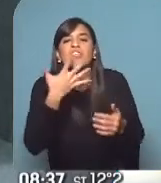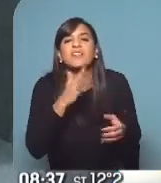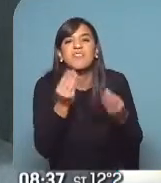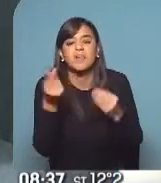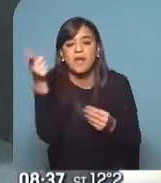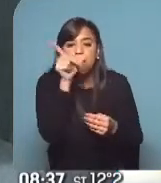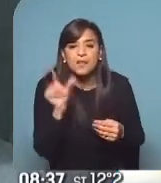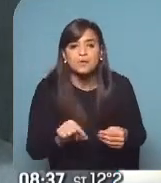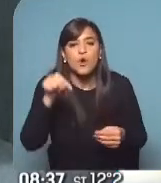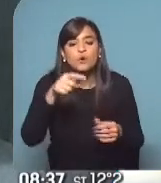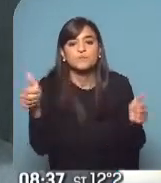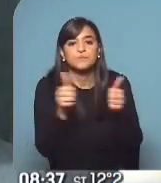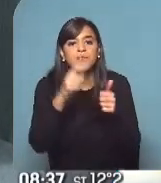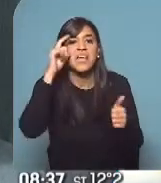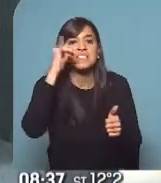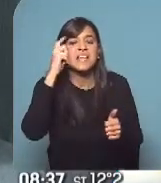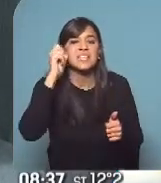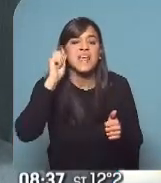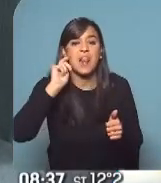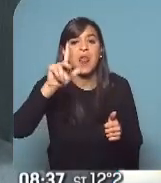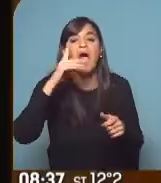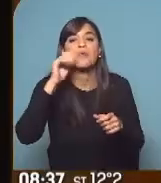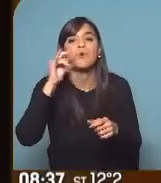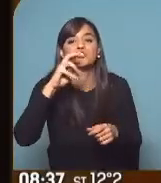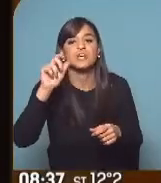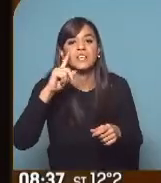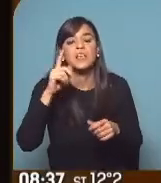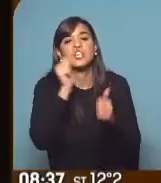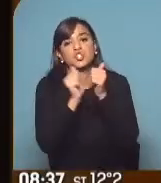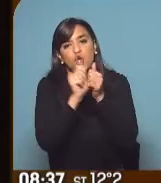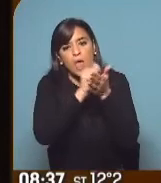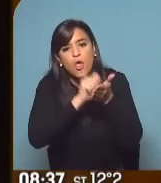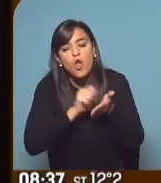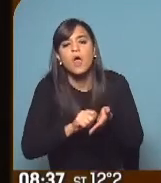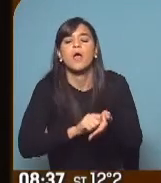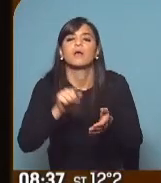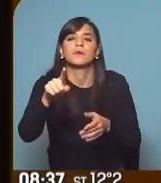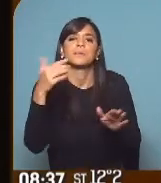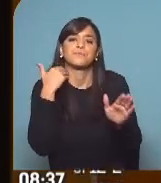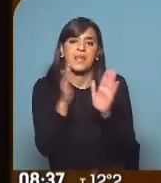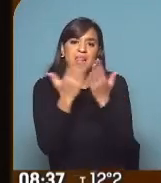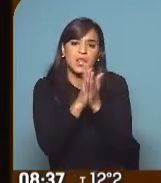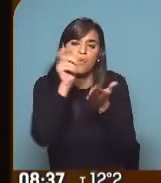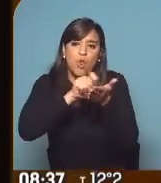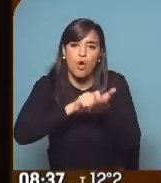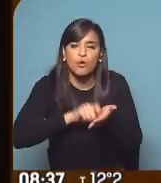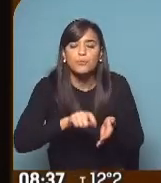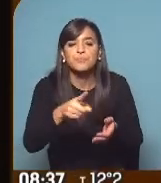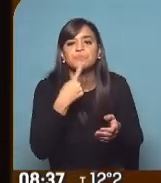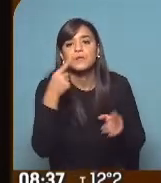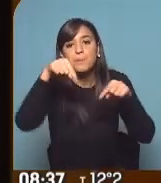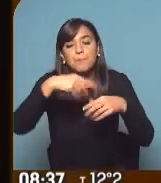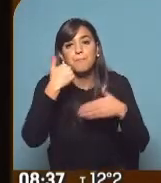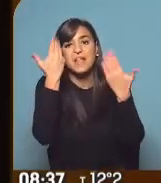de hoy nos acompaña ezequiel adamovsky que es historiador autor de historia de las clases media argentinas también las clases populares y que estás